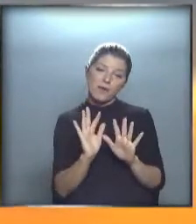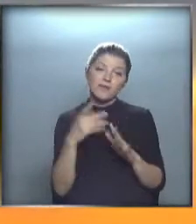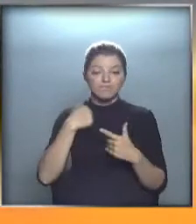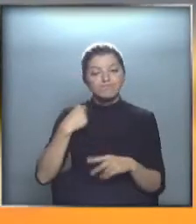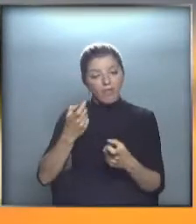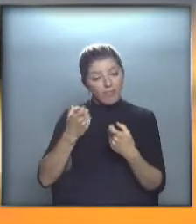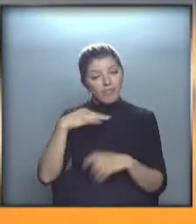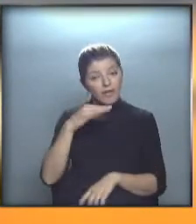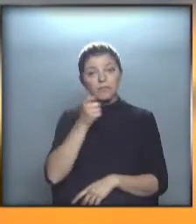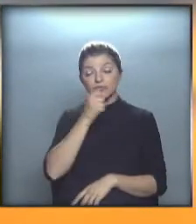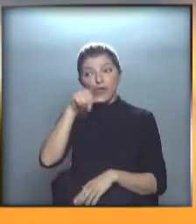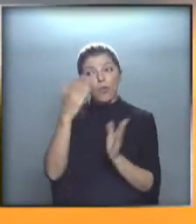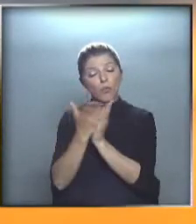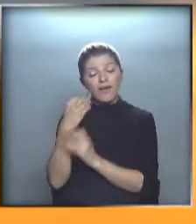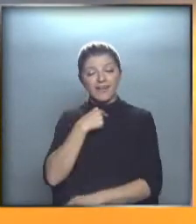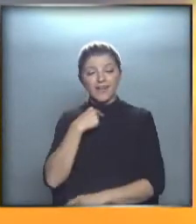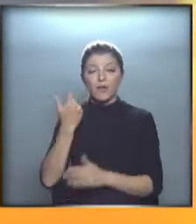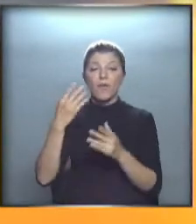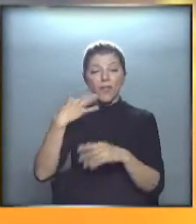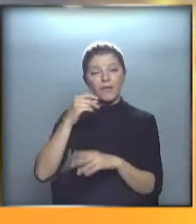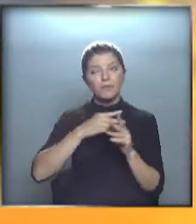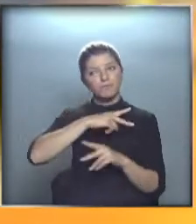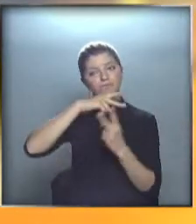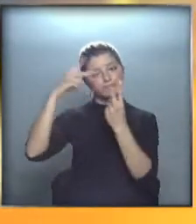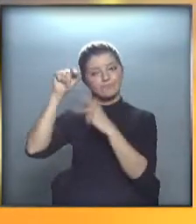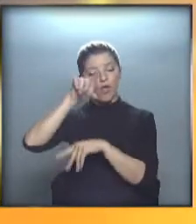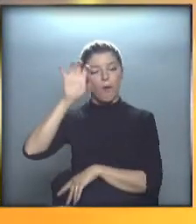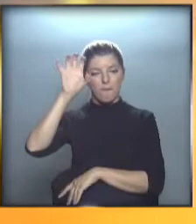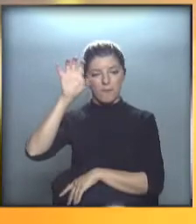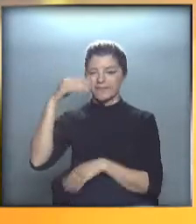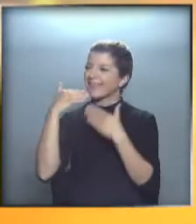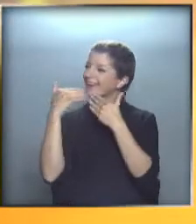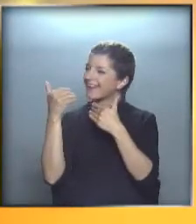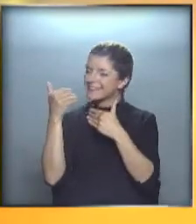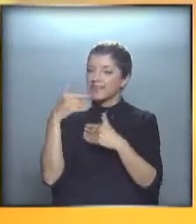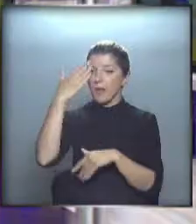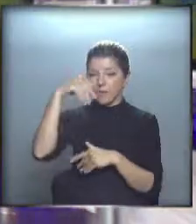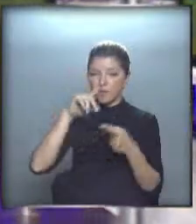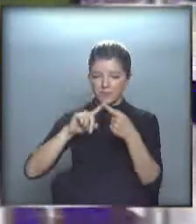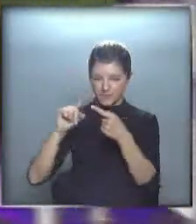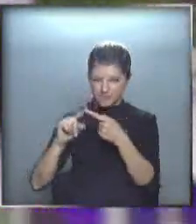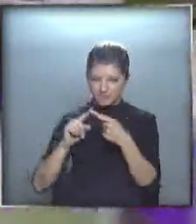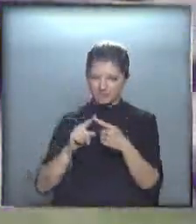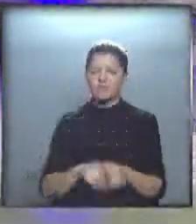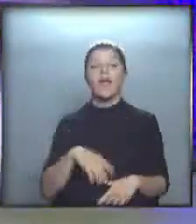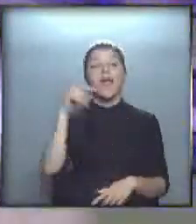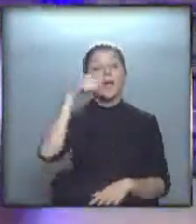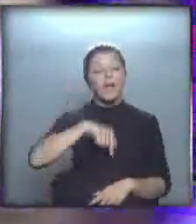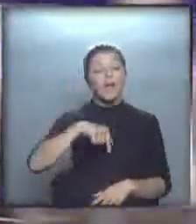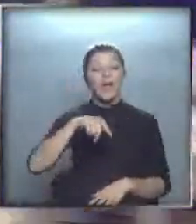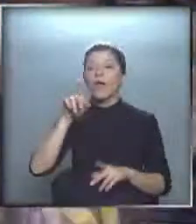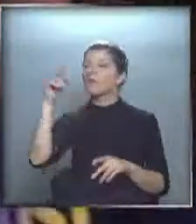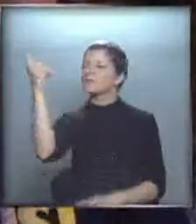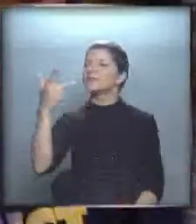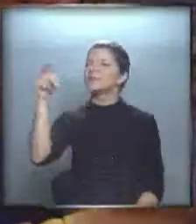¿no? Y claro, sí. Es así, la vida. ¿A quién más tengo? Gracias, Sofía, en un ratito sigo con vos. Bueno, a ver, por acá, a ver,